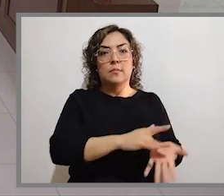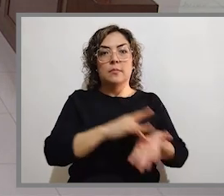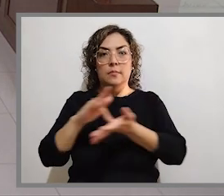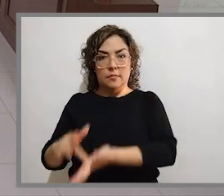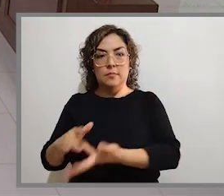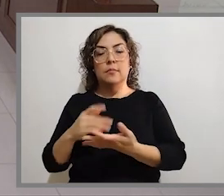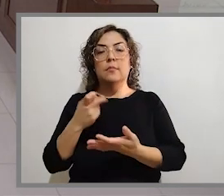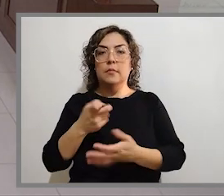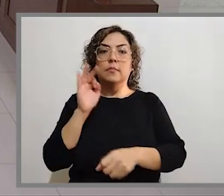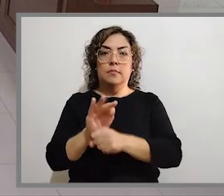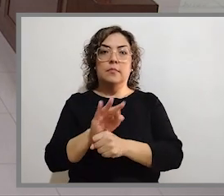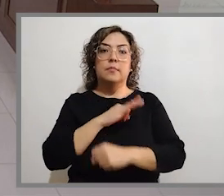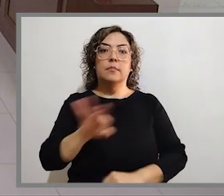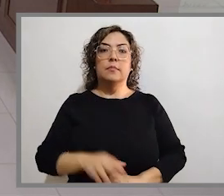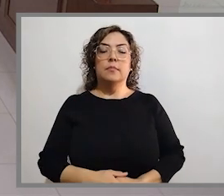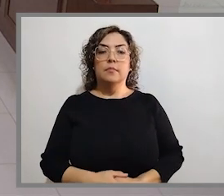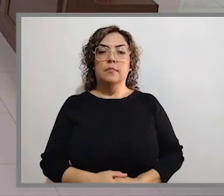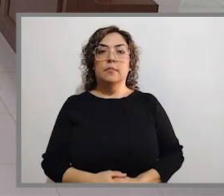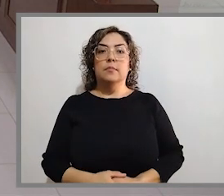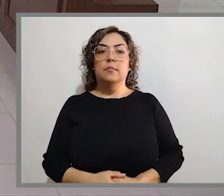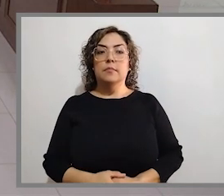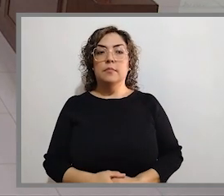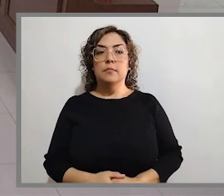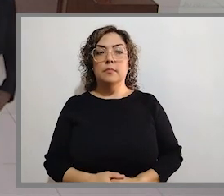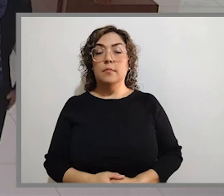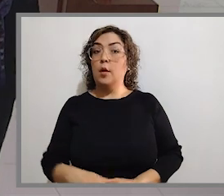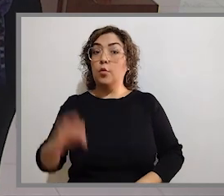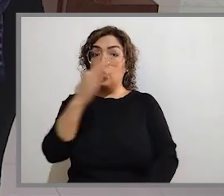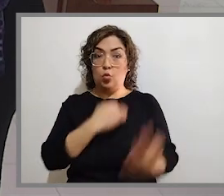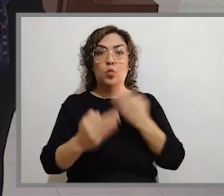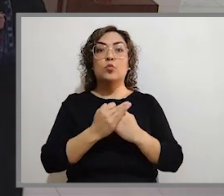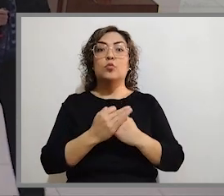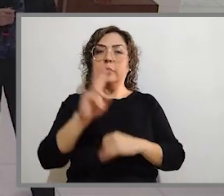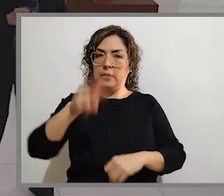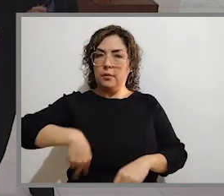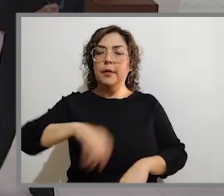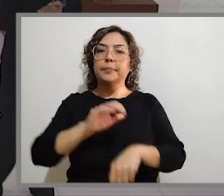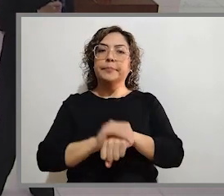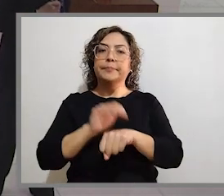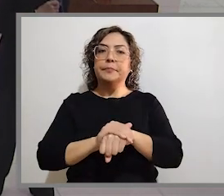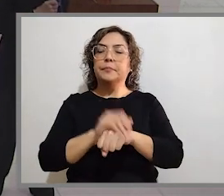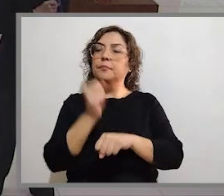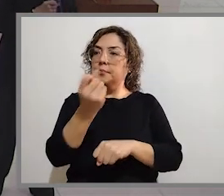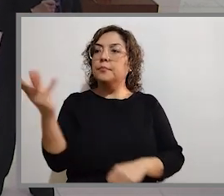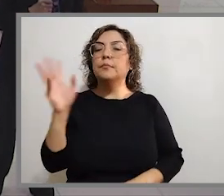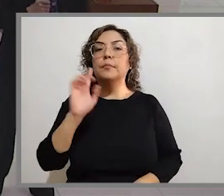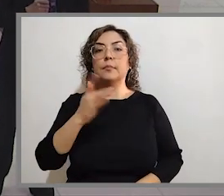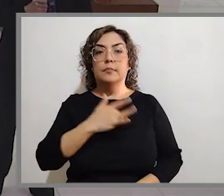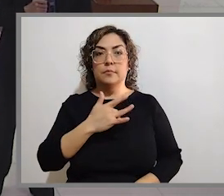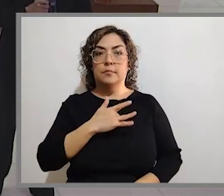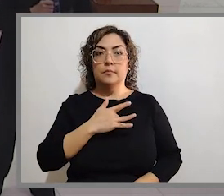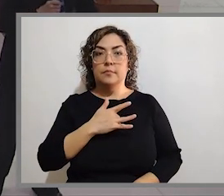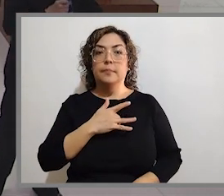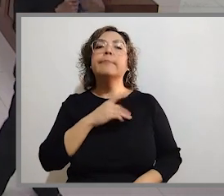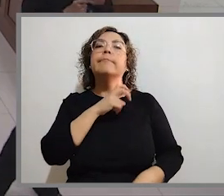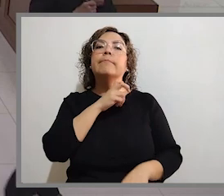también protegerse y proteger el corazón, amigas, porque esa parte es importante también. O sea, sí van a